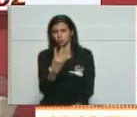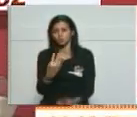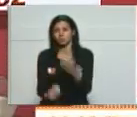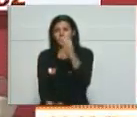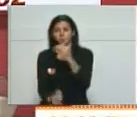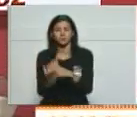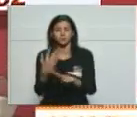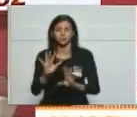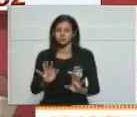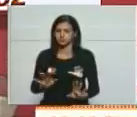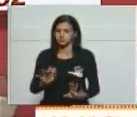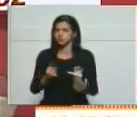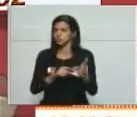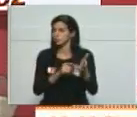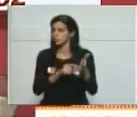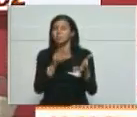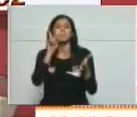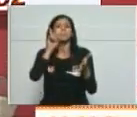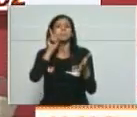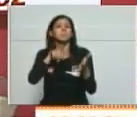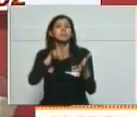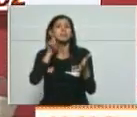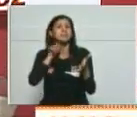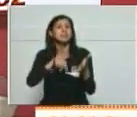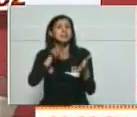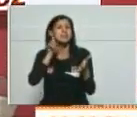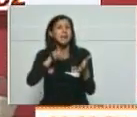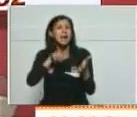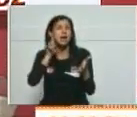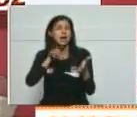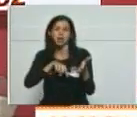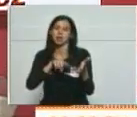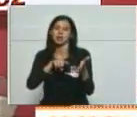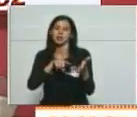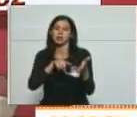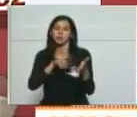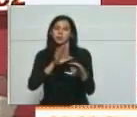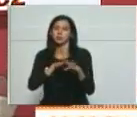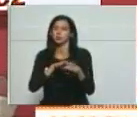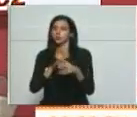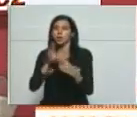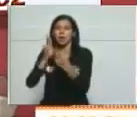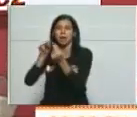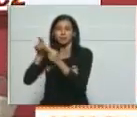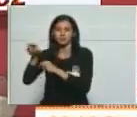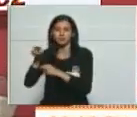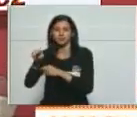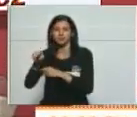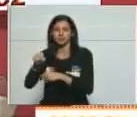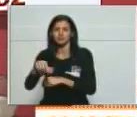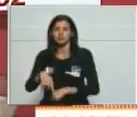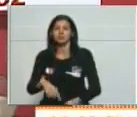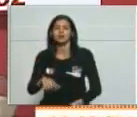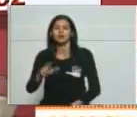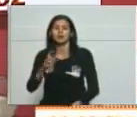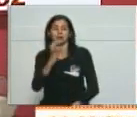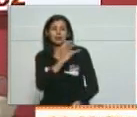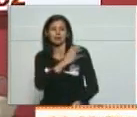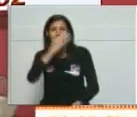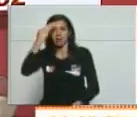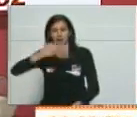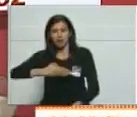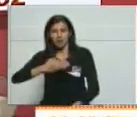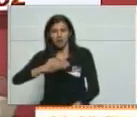Yo voy a decir que esto es una mentira del tamaño de un edificio, porque yo estaba hablando con el general Pulido y el general Cortés desde el